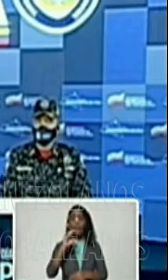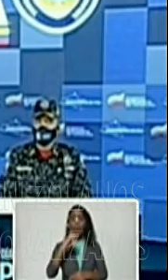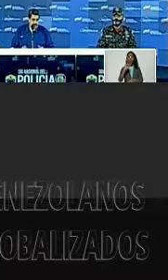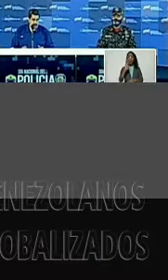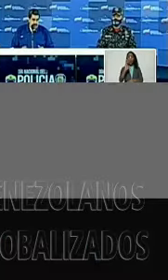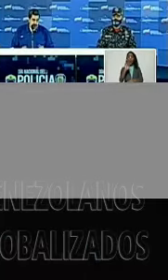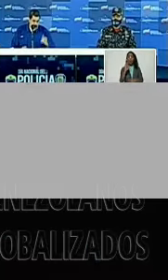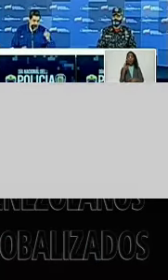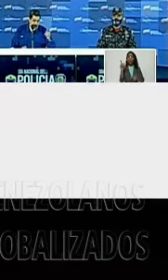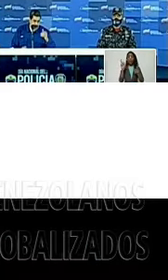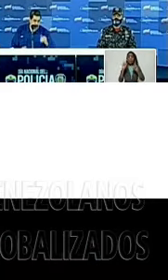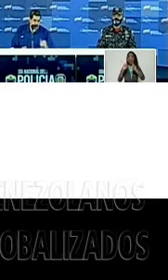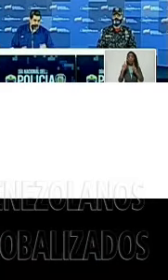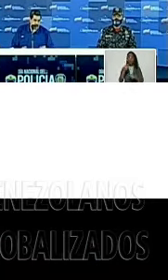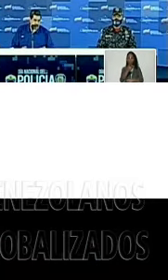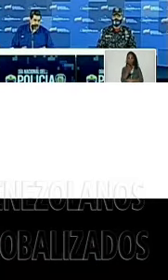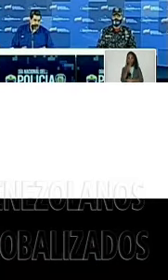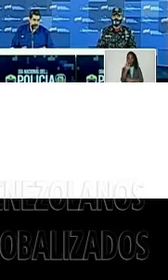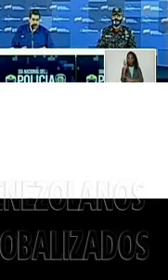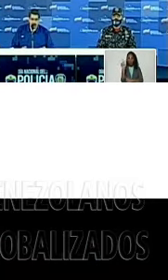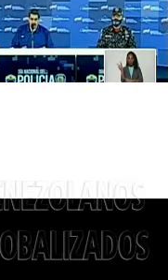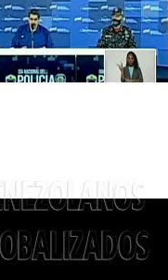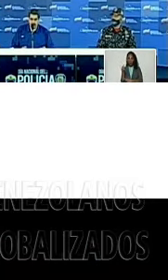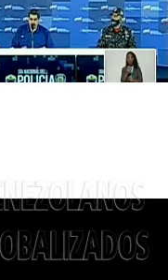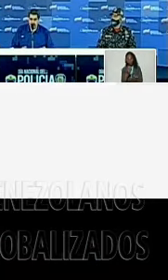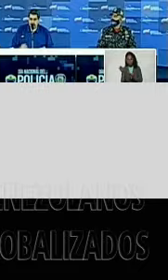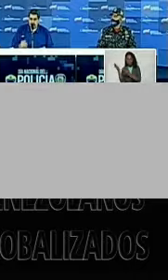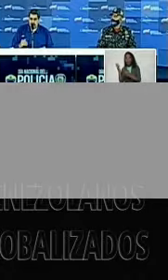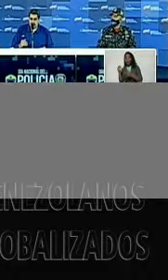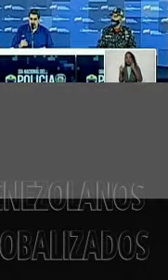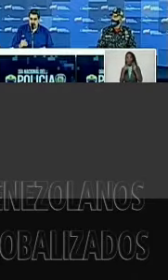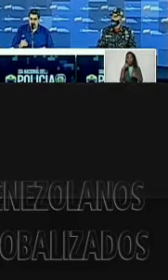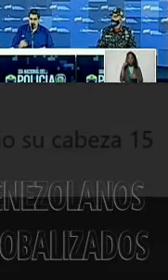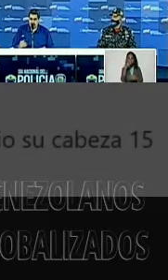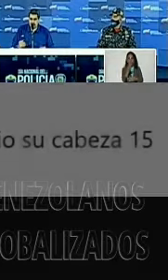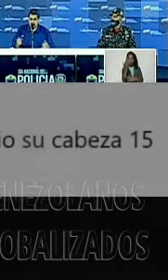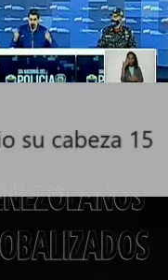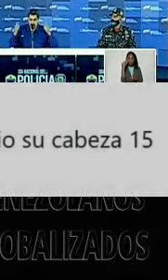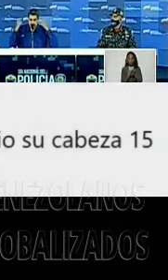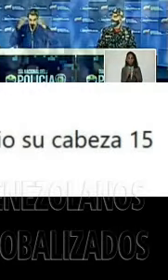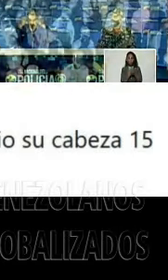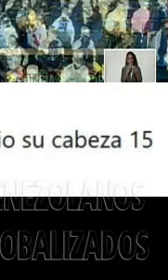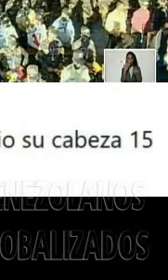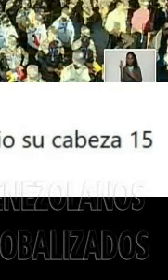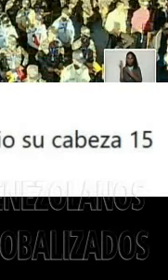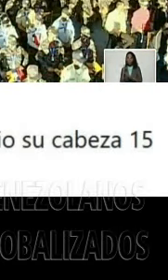serie, búsquenla y véanla, para que ustedes vean.